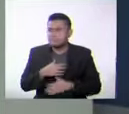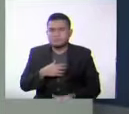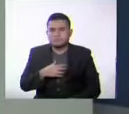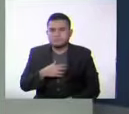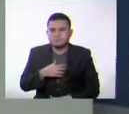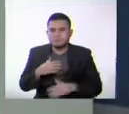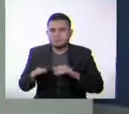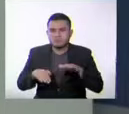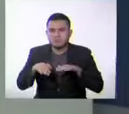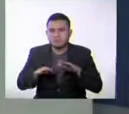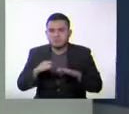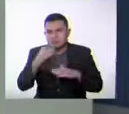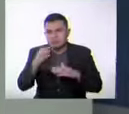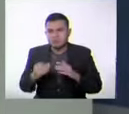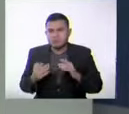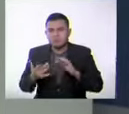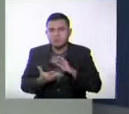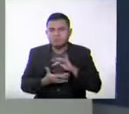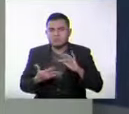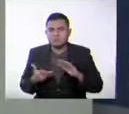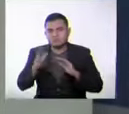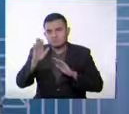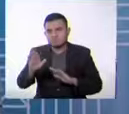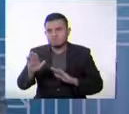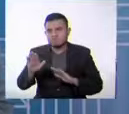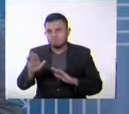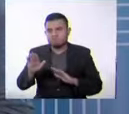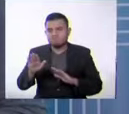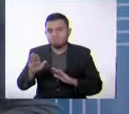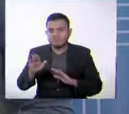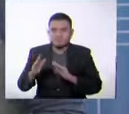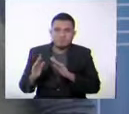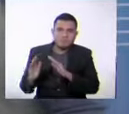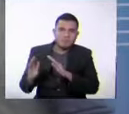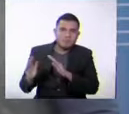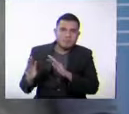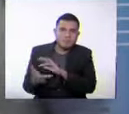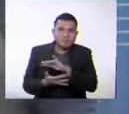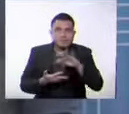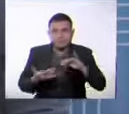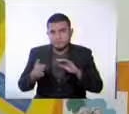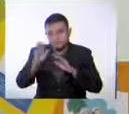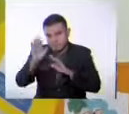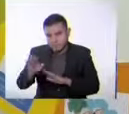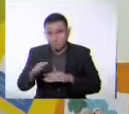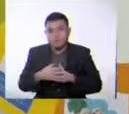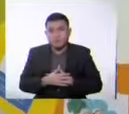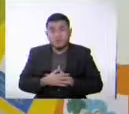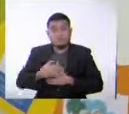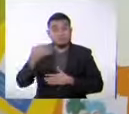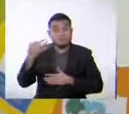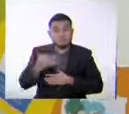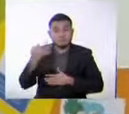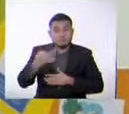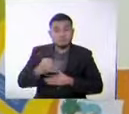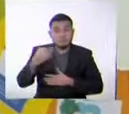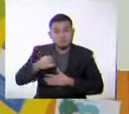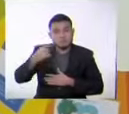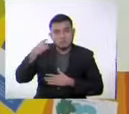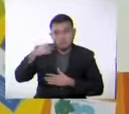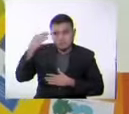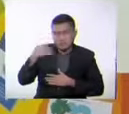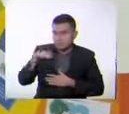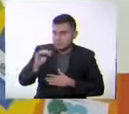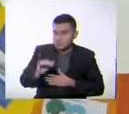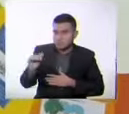la caminata y naturaleza, seguramente respeto al medio ambiente. Respeto al medio ambiente. Es necesario que los niños y niñas